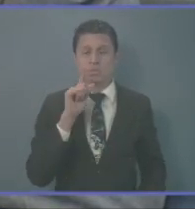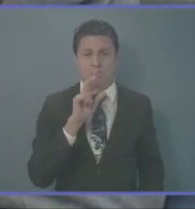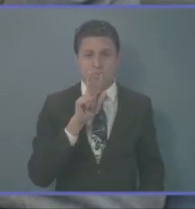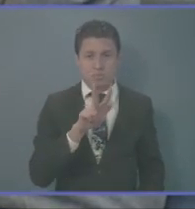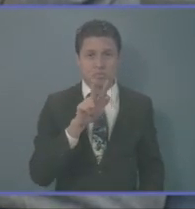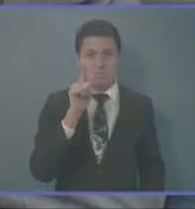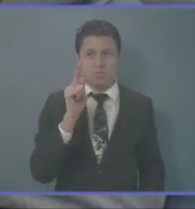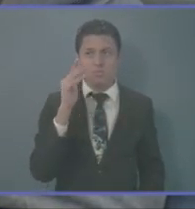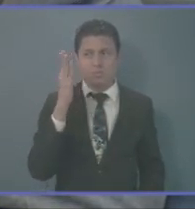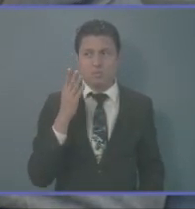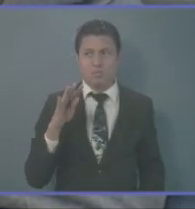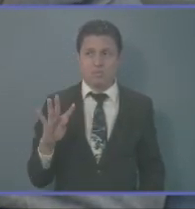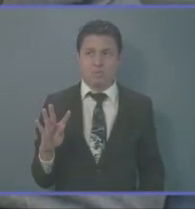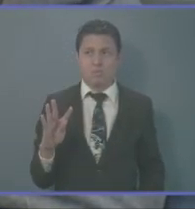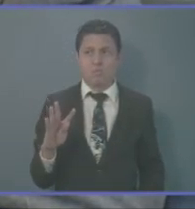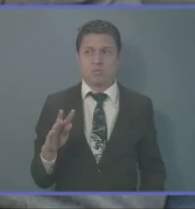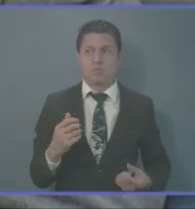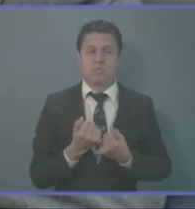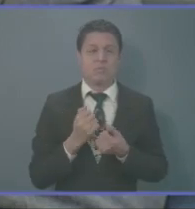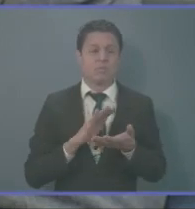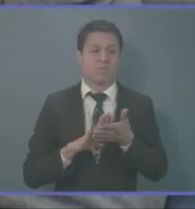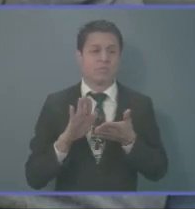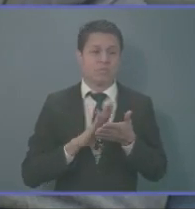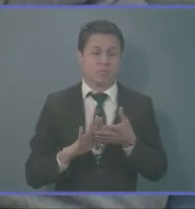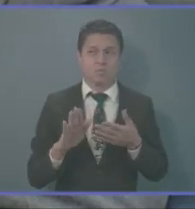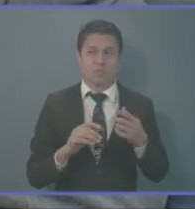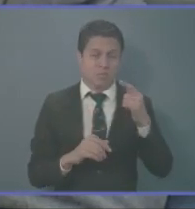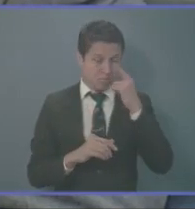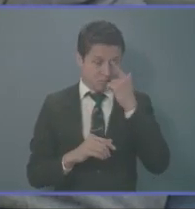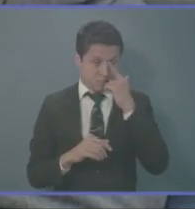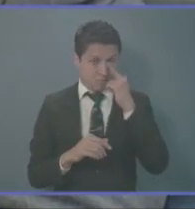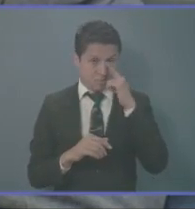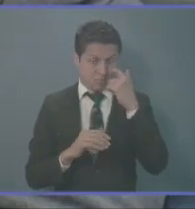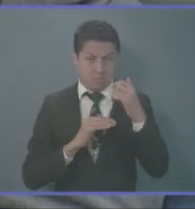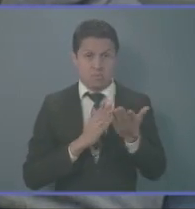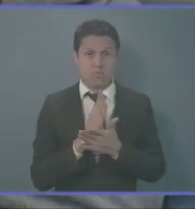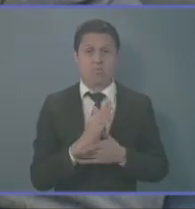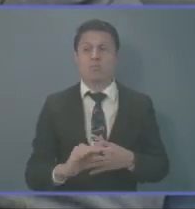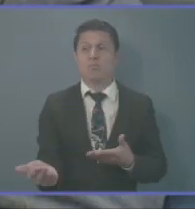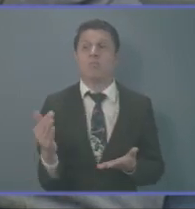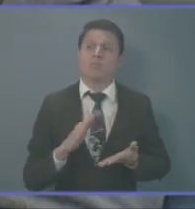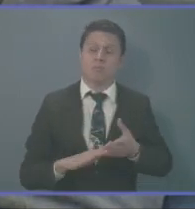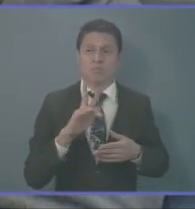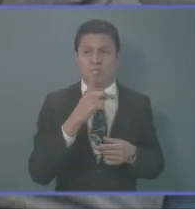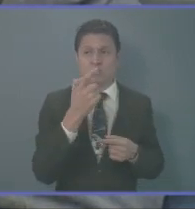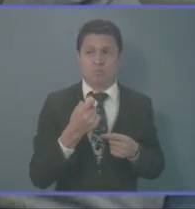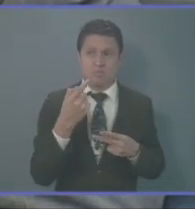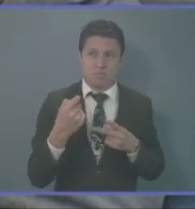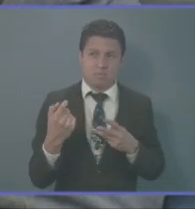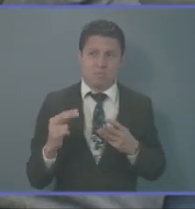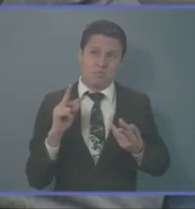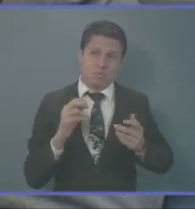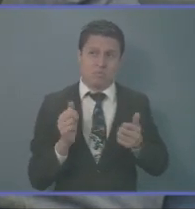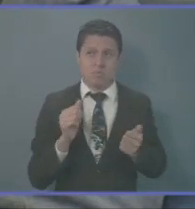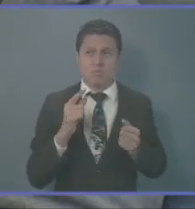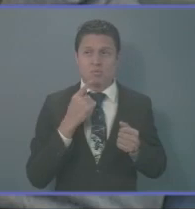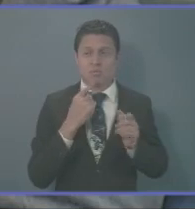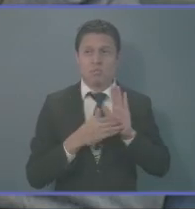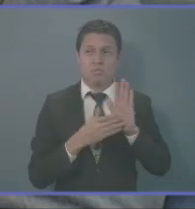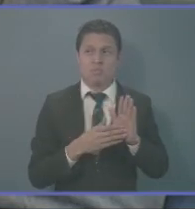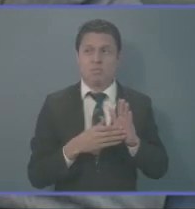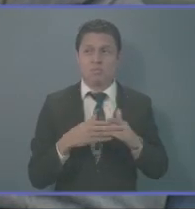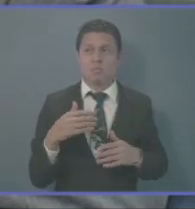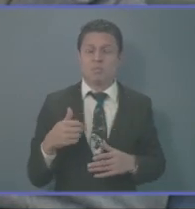de año. Reposición de las cuotas mediante pagos trimestrales o conforme lo indique el Fondo Monetario